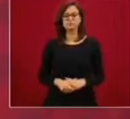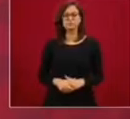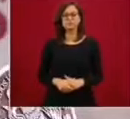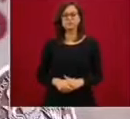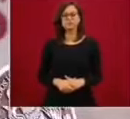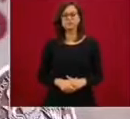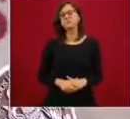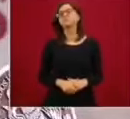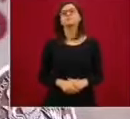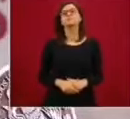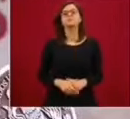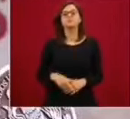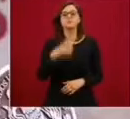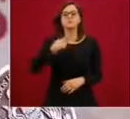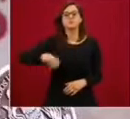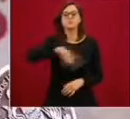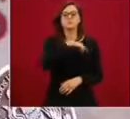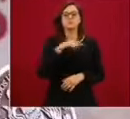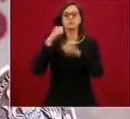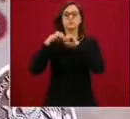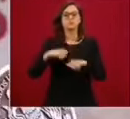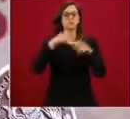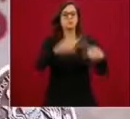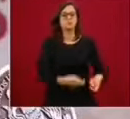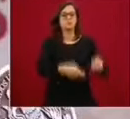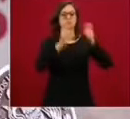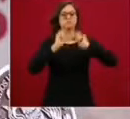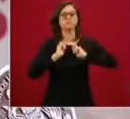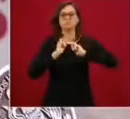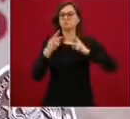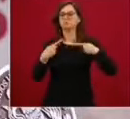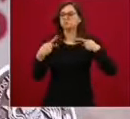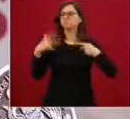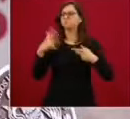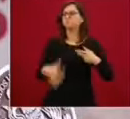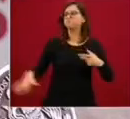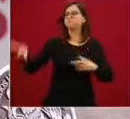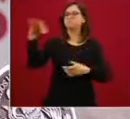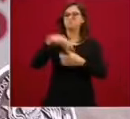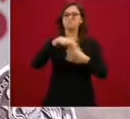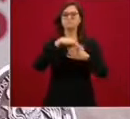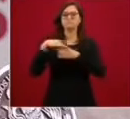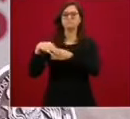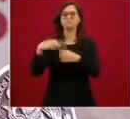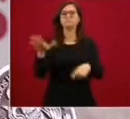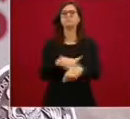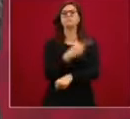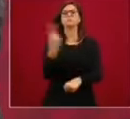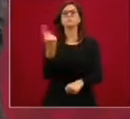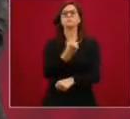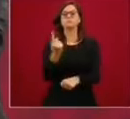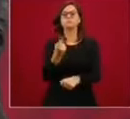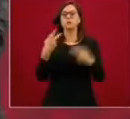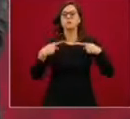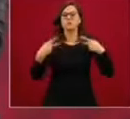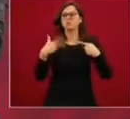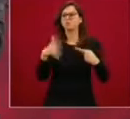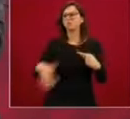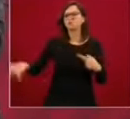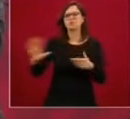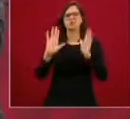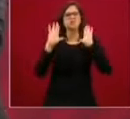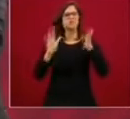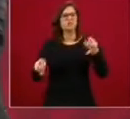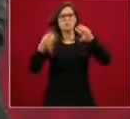Nosotros llegamos aquí porque el pueblo quiere que no haya influyentismo, amiguismo,